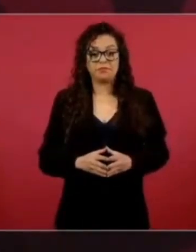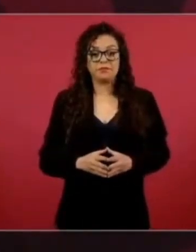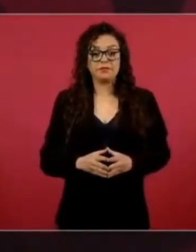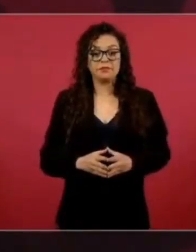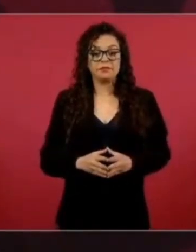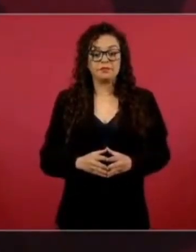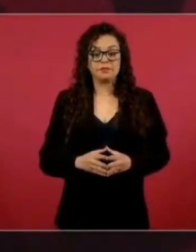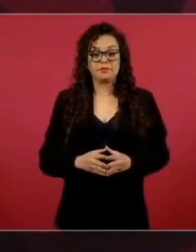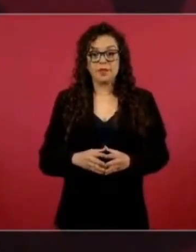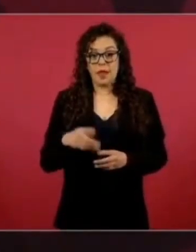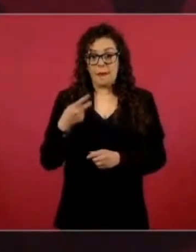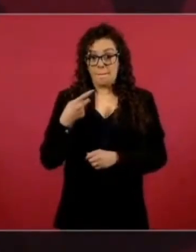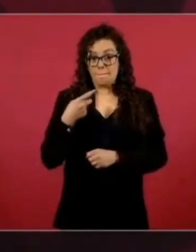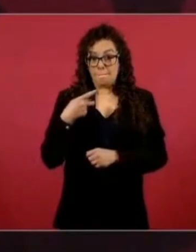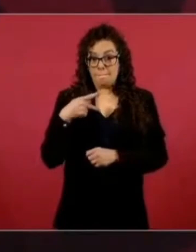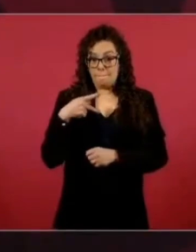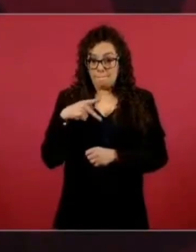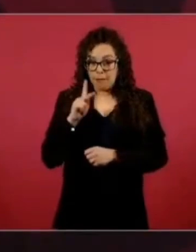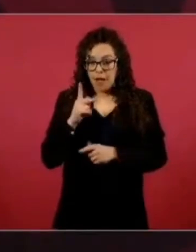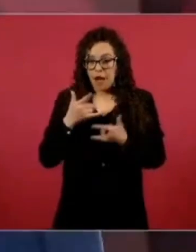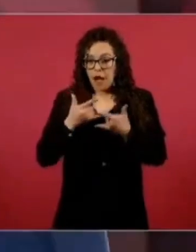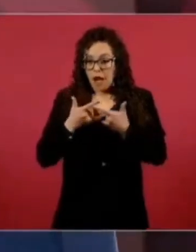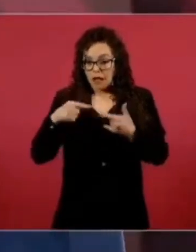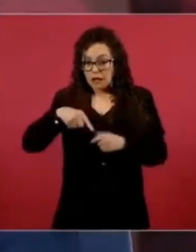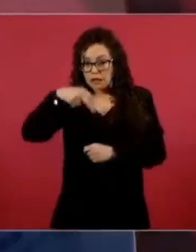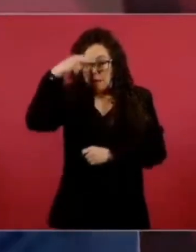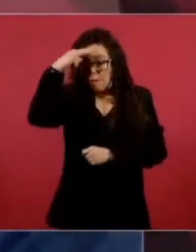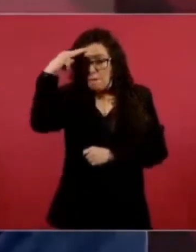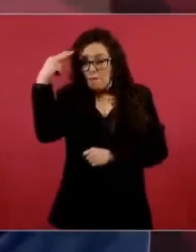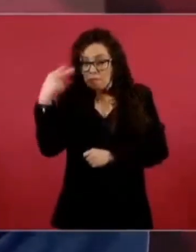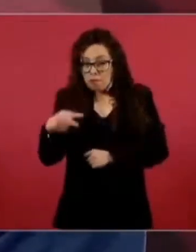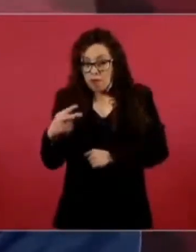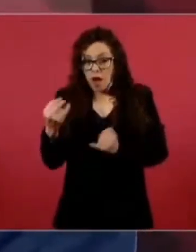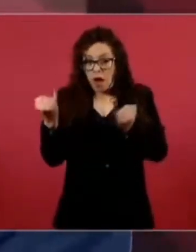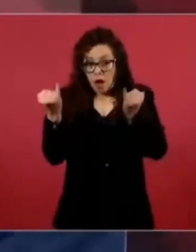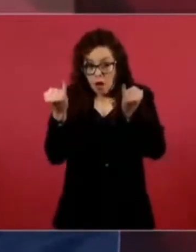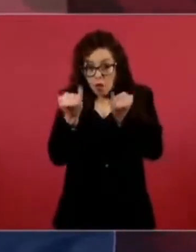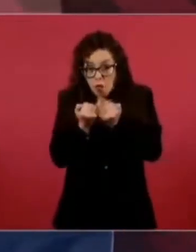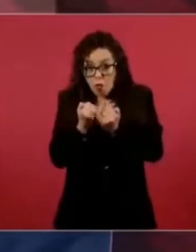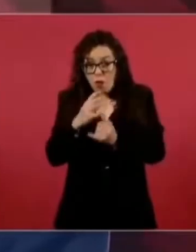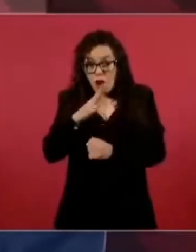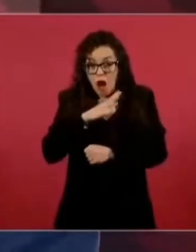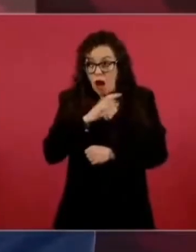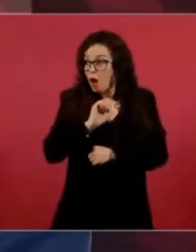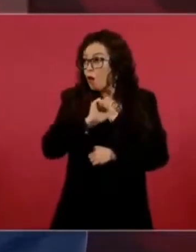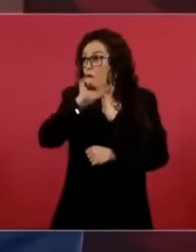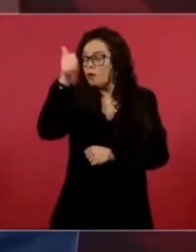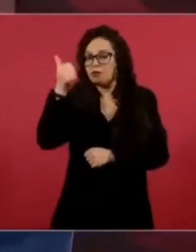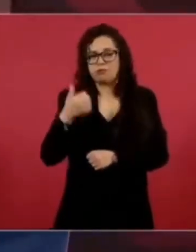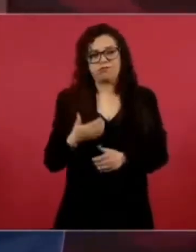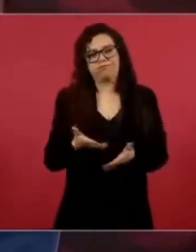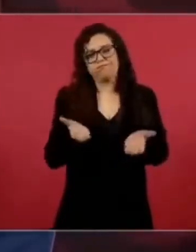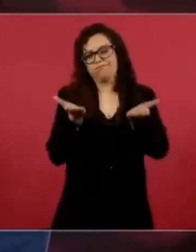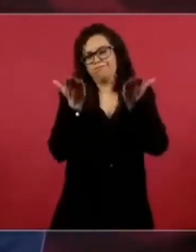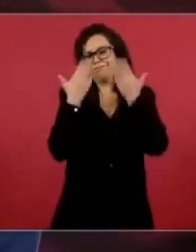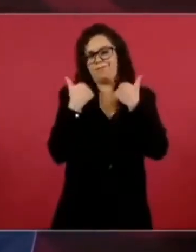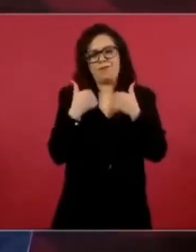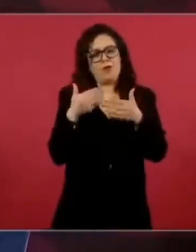como México, o sea, la historia tan fecunda de México, no.